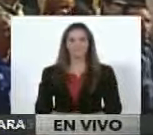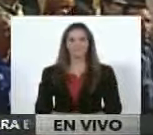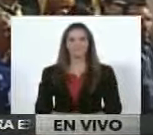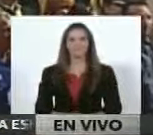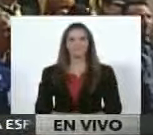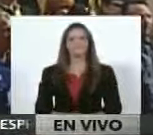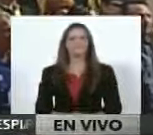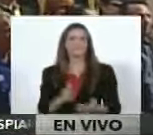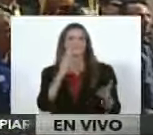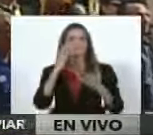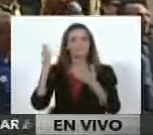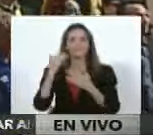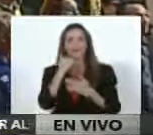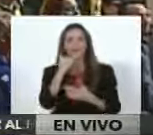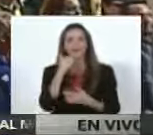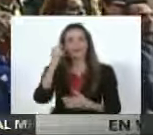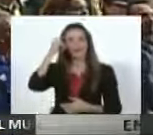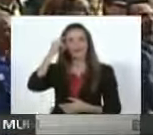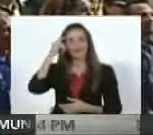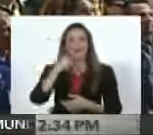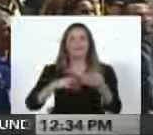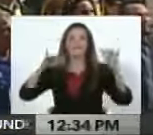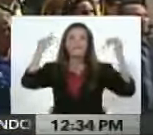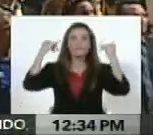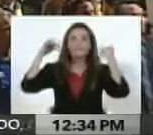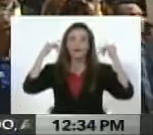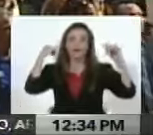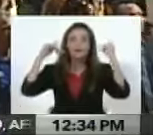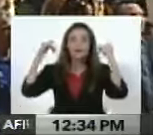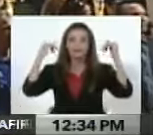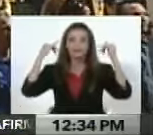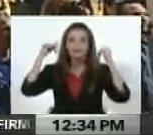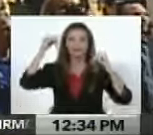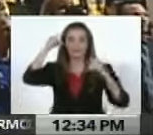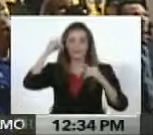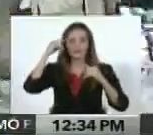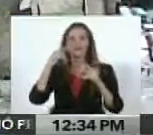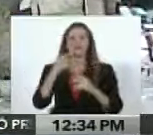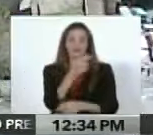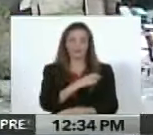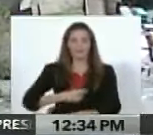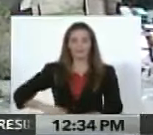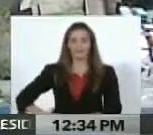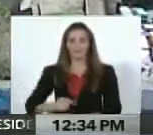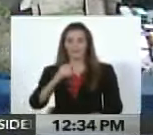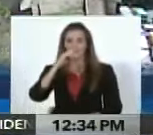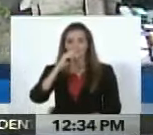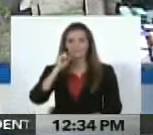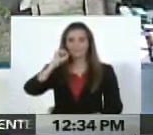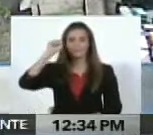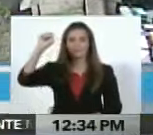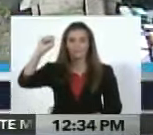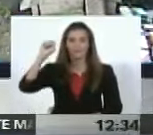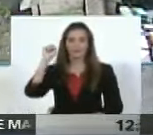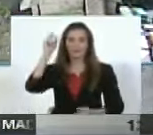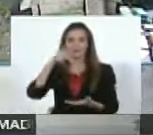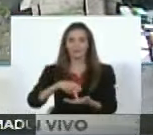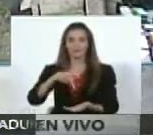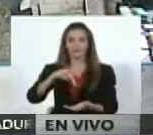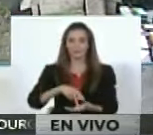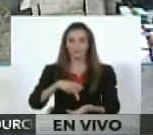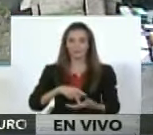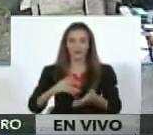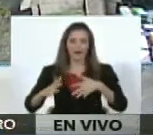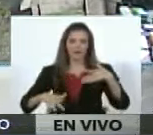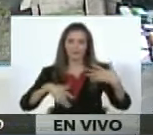De las pantallas, hoy un día de fiesta, un día en donde el primer mandatario nacional va a participar en un